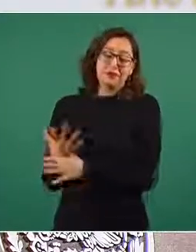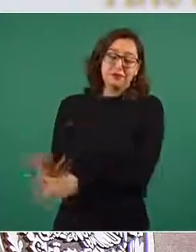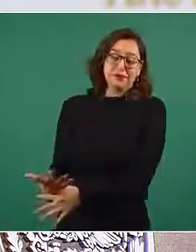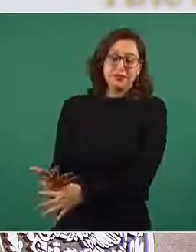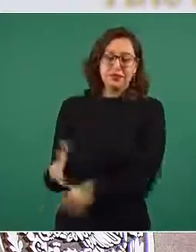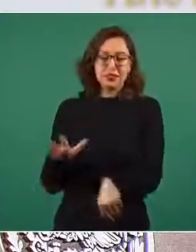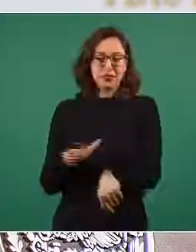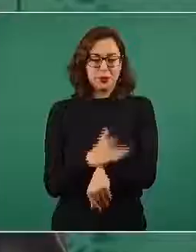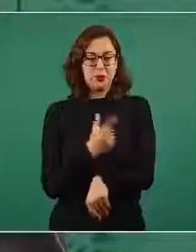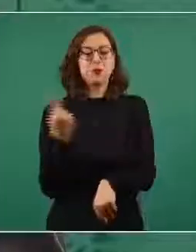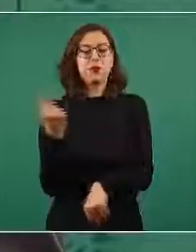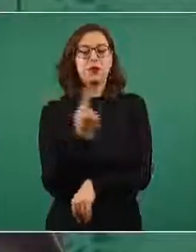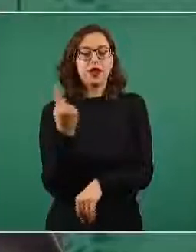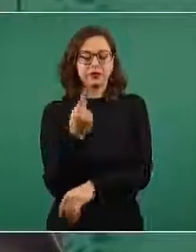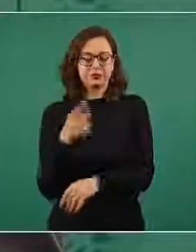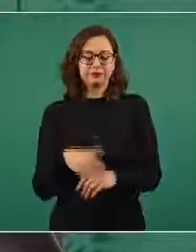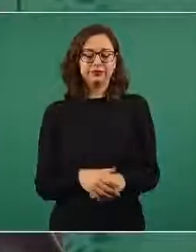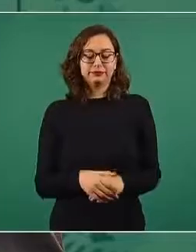un revolucionario